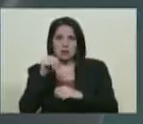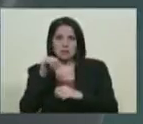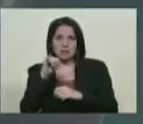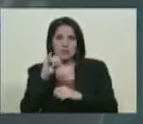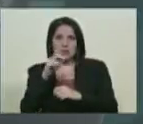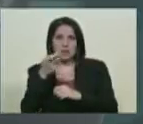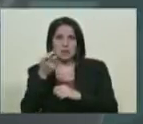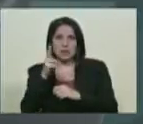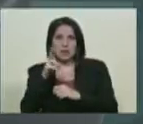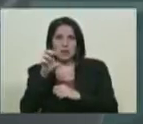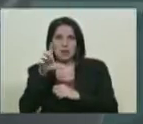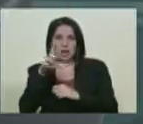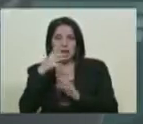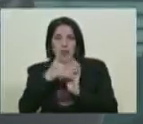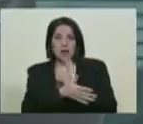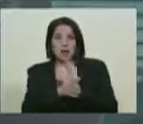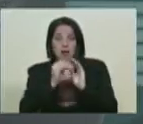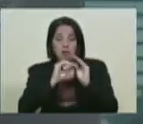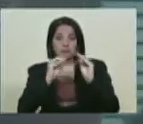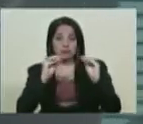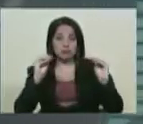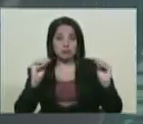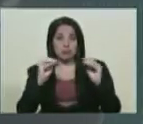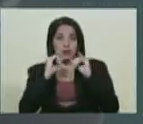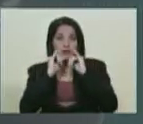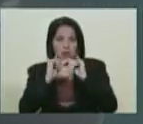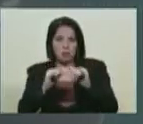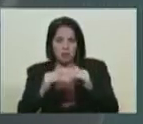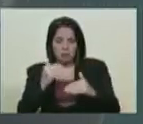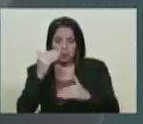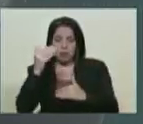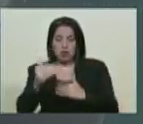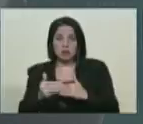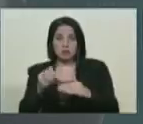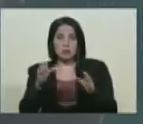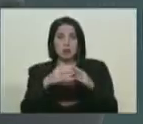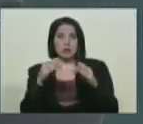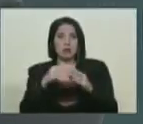canciller de este país, informó que se realizará una próxima reunión el